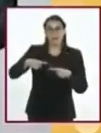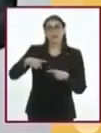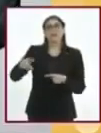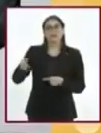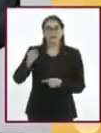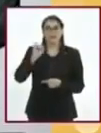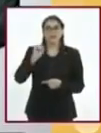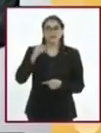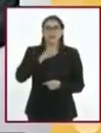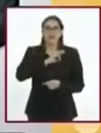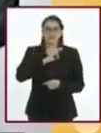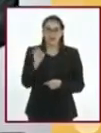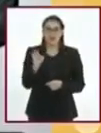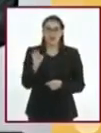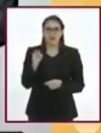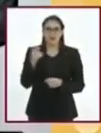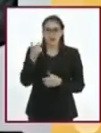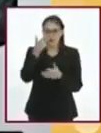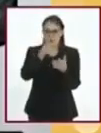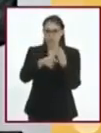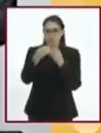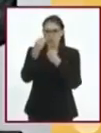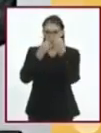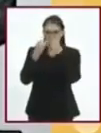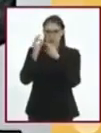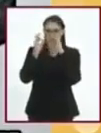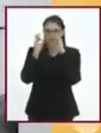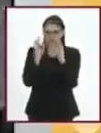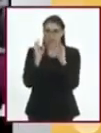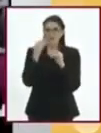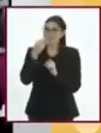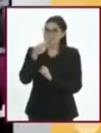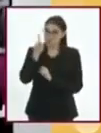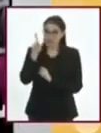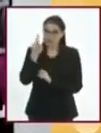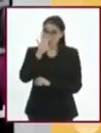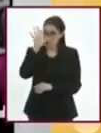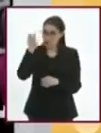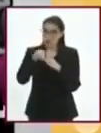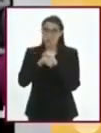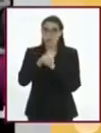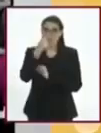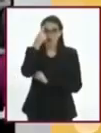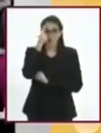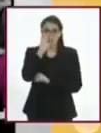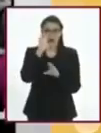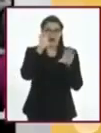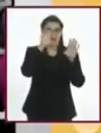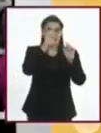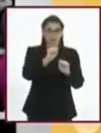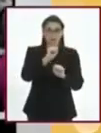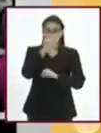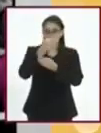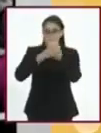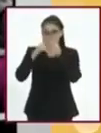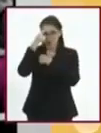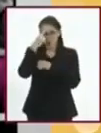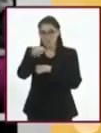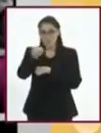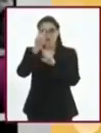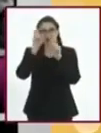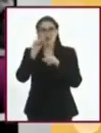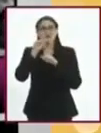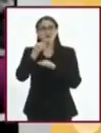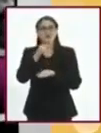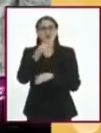condiciones de satisfacer sus necesidades de alimentación, pero no cuenta con el ingreso suficiente para cubrir sus gastos en educación y